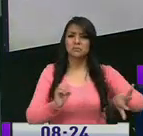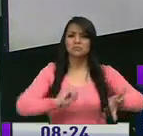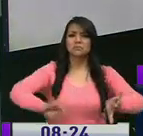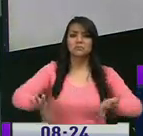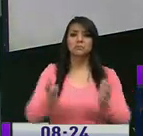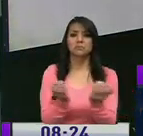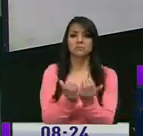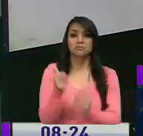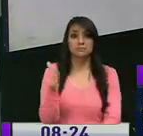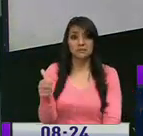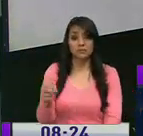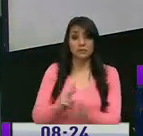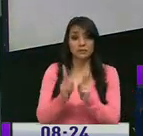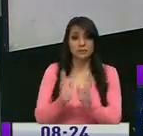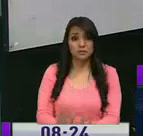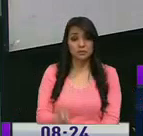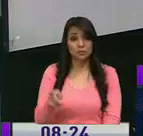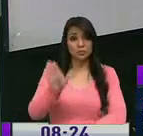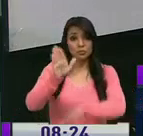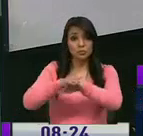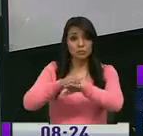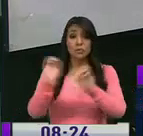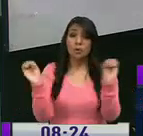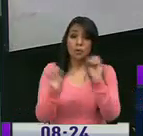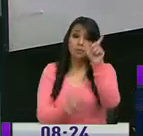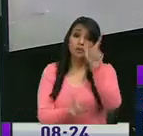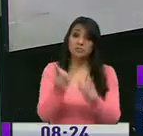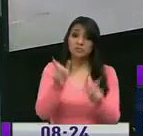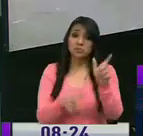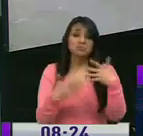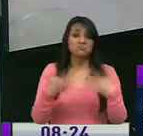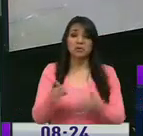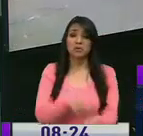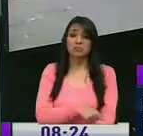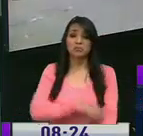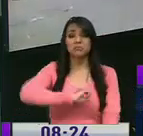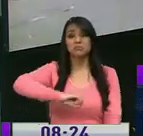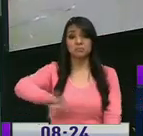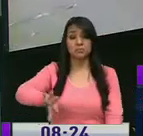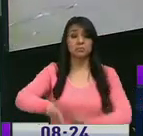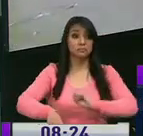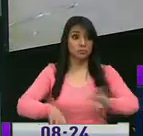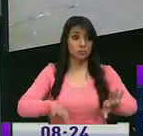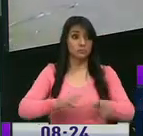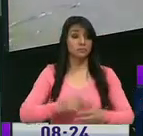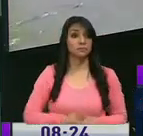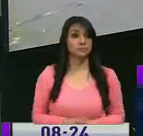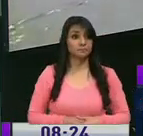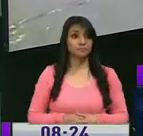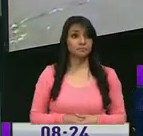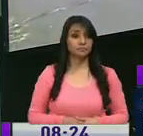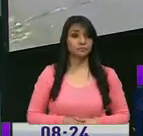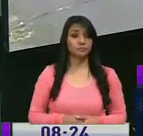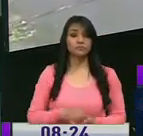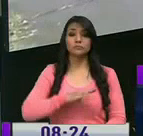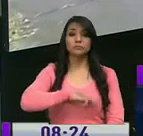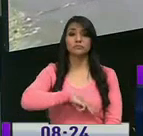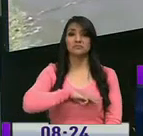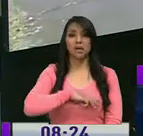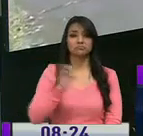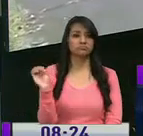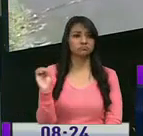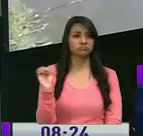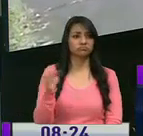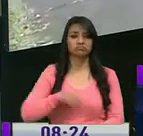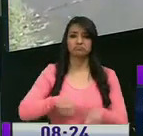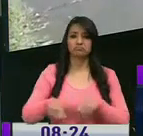los vecinos, o sencillamente pues ya se acostumbraron a votar ahí, dejar ahí, y nadie del municipio ni nadie ha hecho una